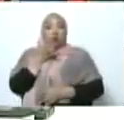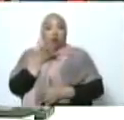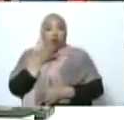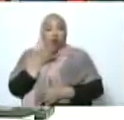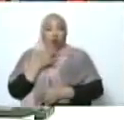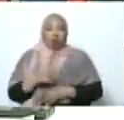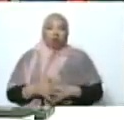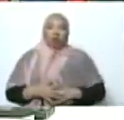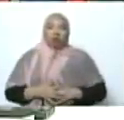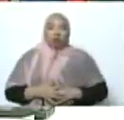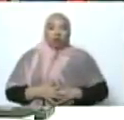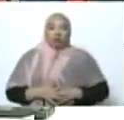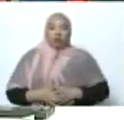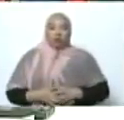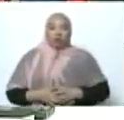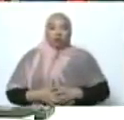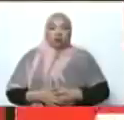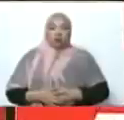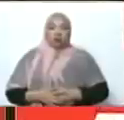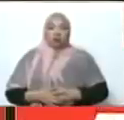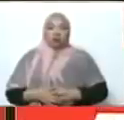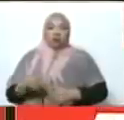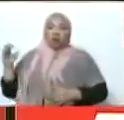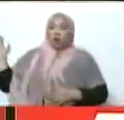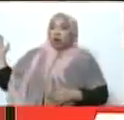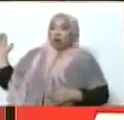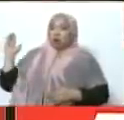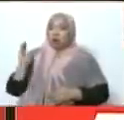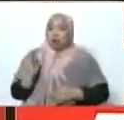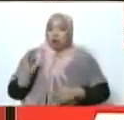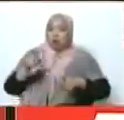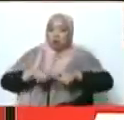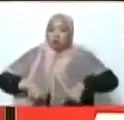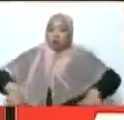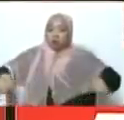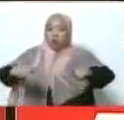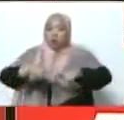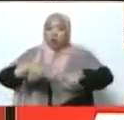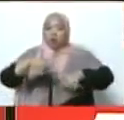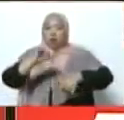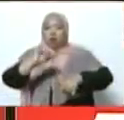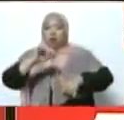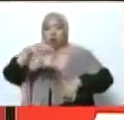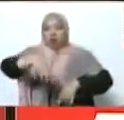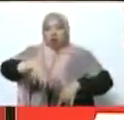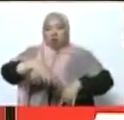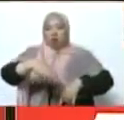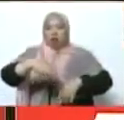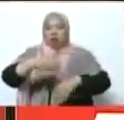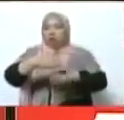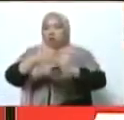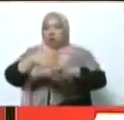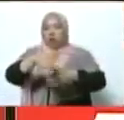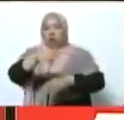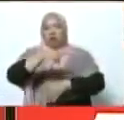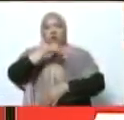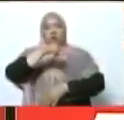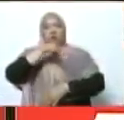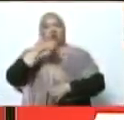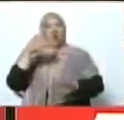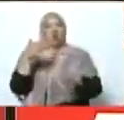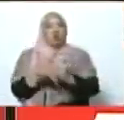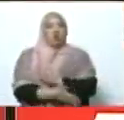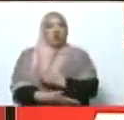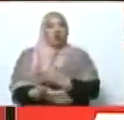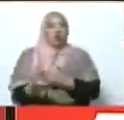por ejemplo, ahí llega a la sala situacional del Estado X una información que tiene que ver